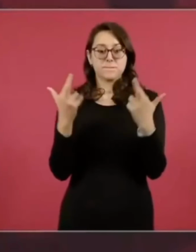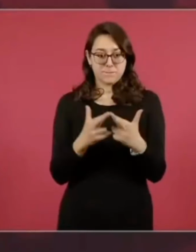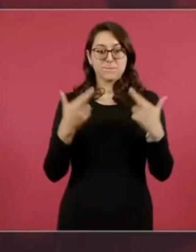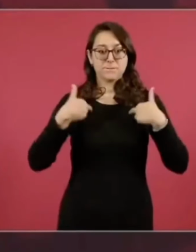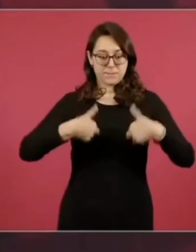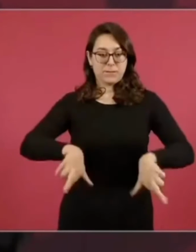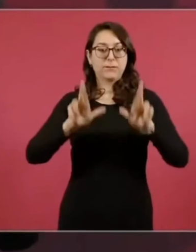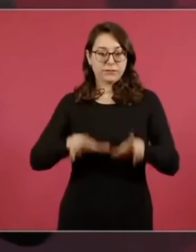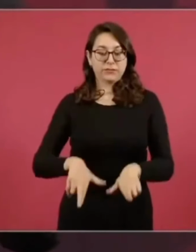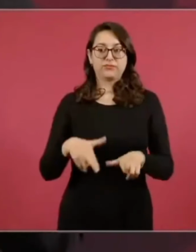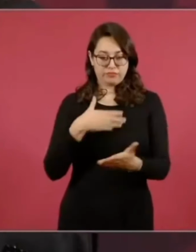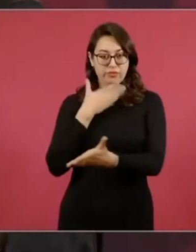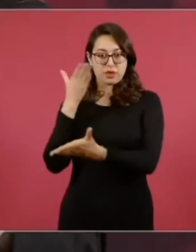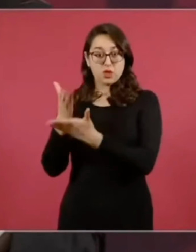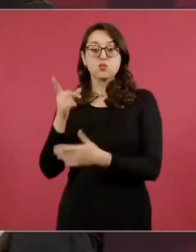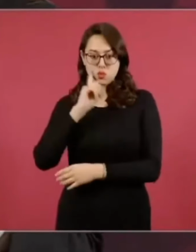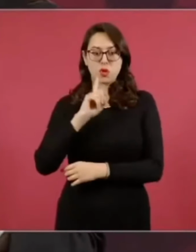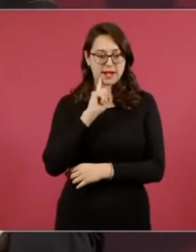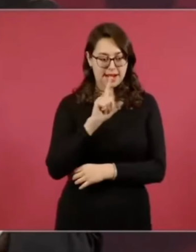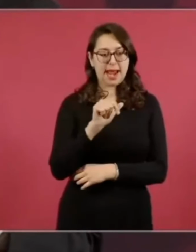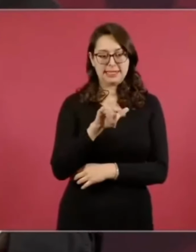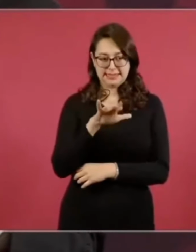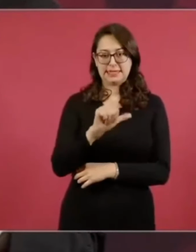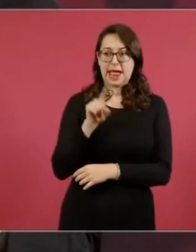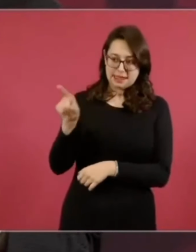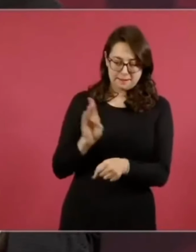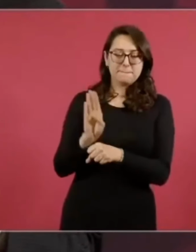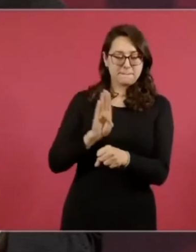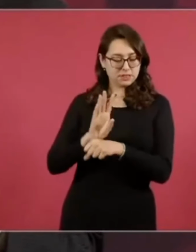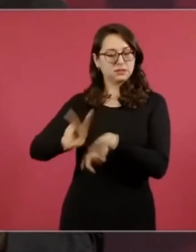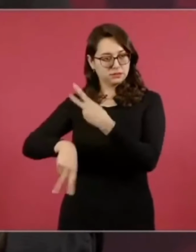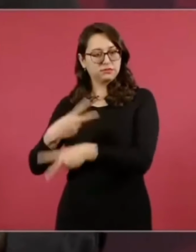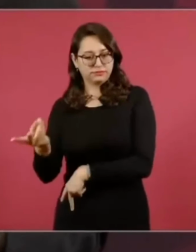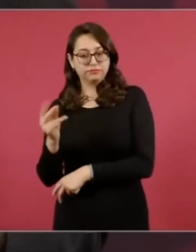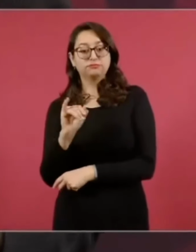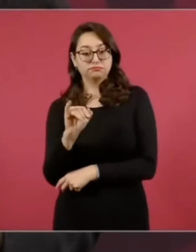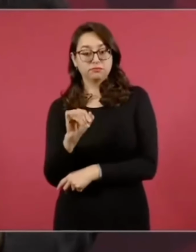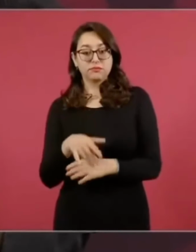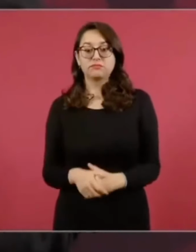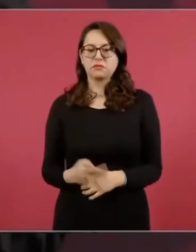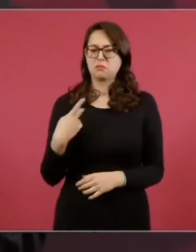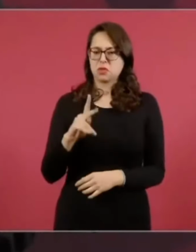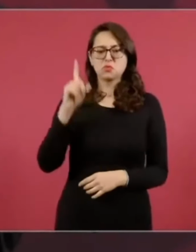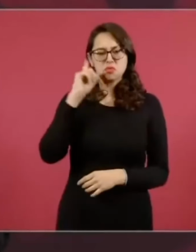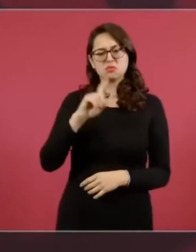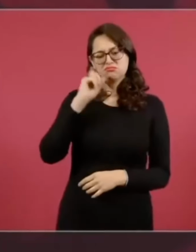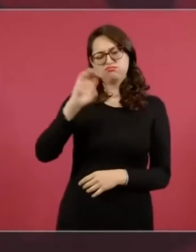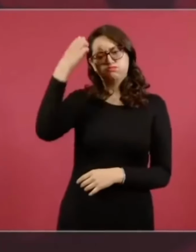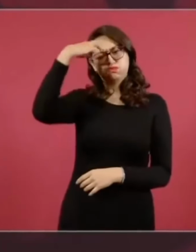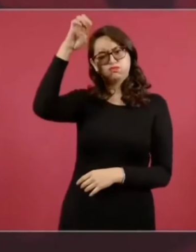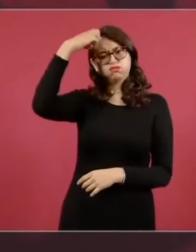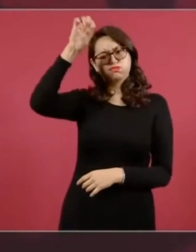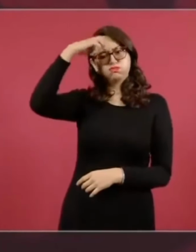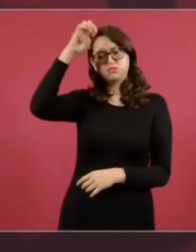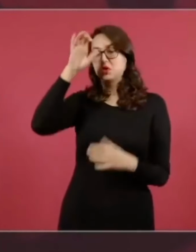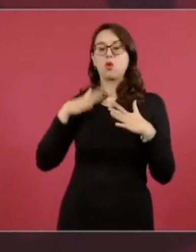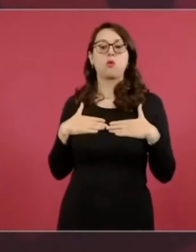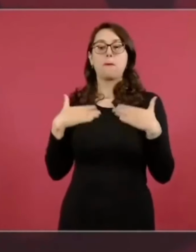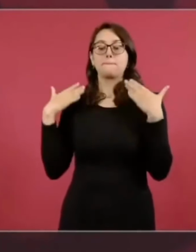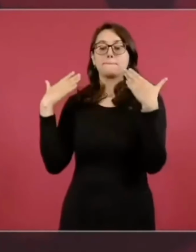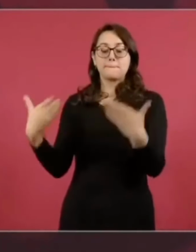bueno, Alicia está en Brasil. Sí. Y ella es muy experimentada. Le tenemos toda